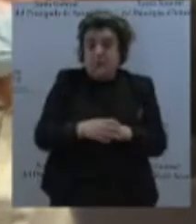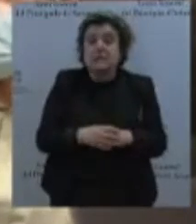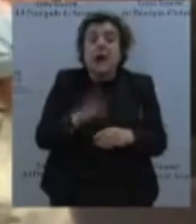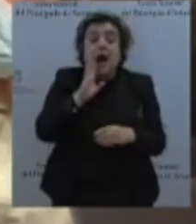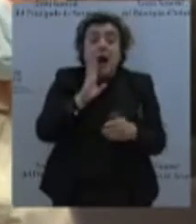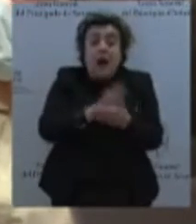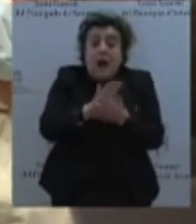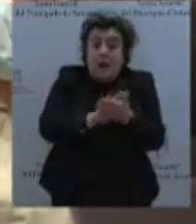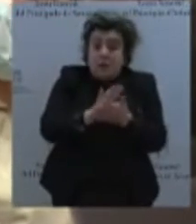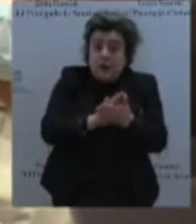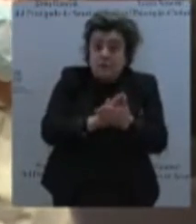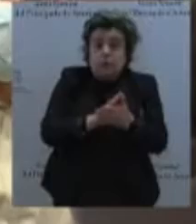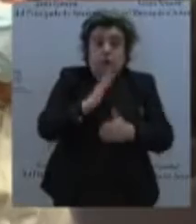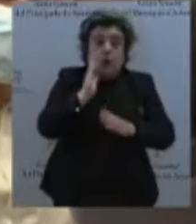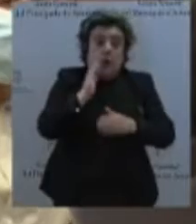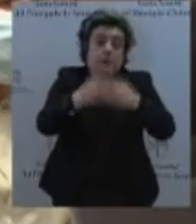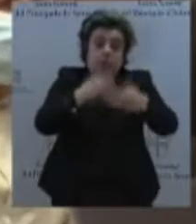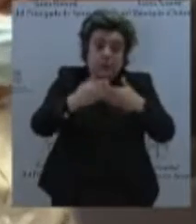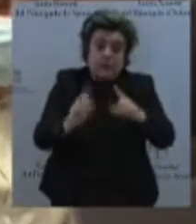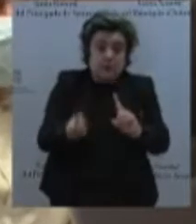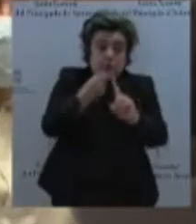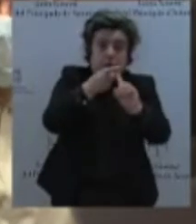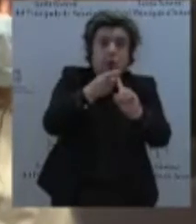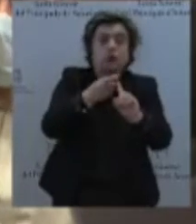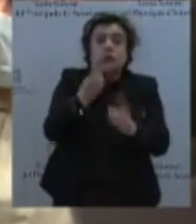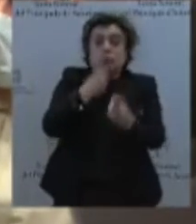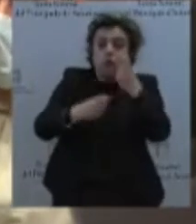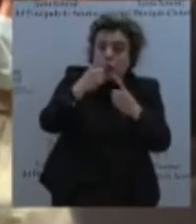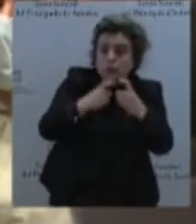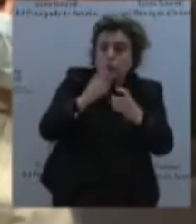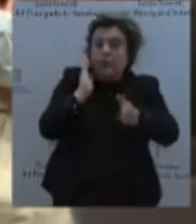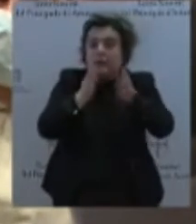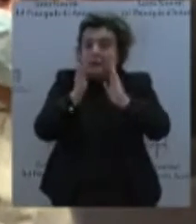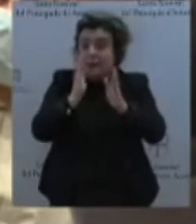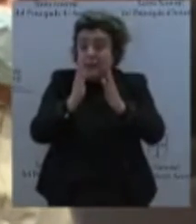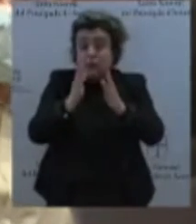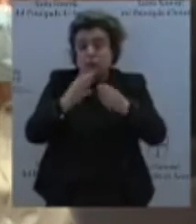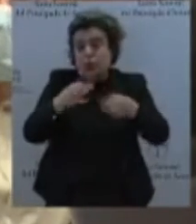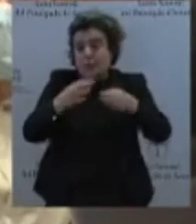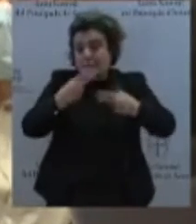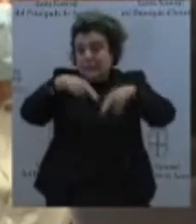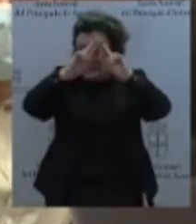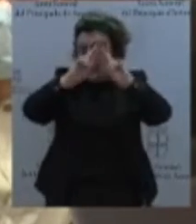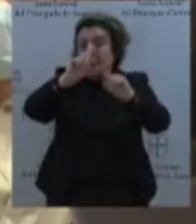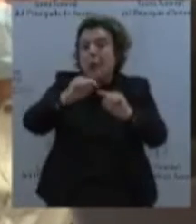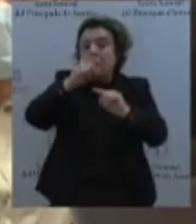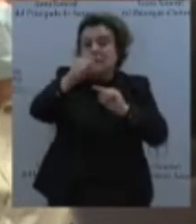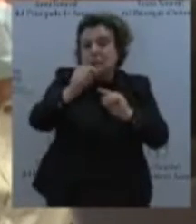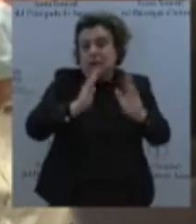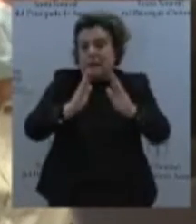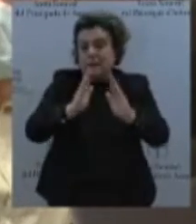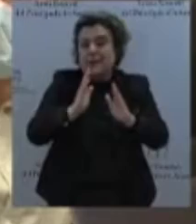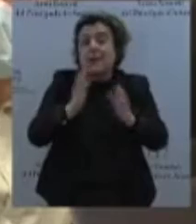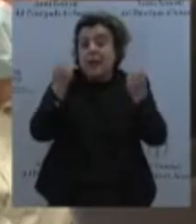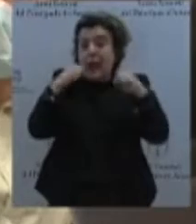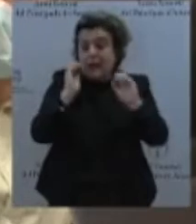consultas y tratamientos, en muchos casos hospitalarios, pero sobre todo a la rehabilitación, dimensión crucial en los pacientes con daño cerebral adquirido,